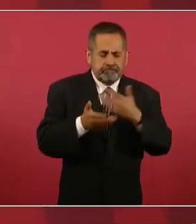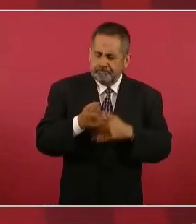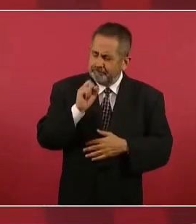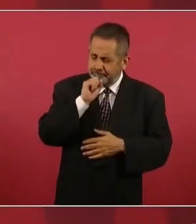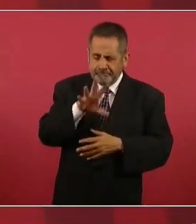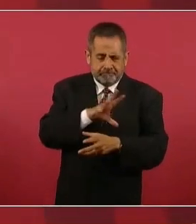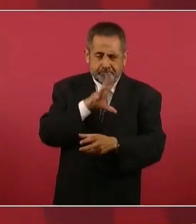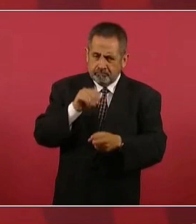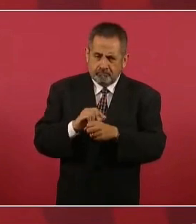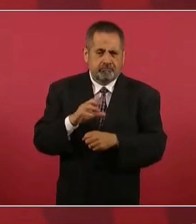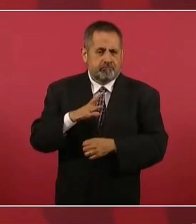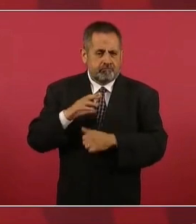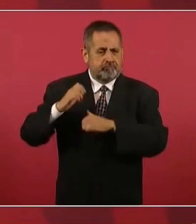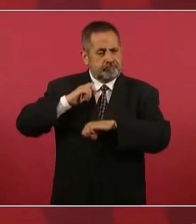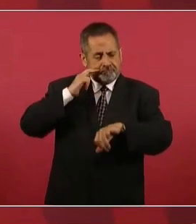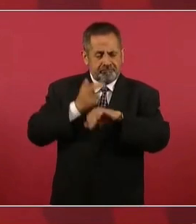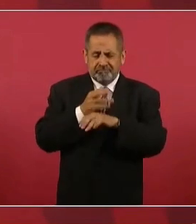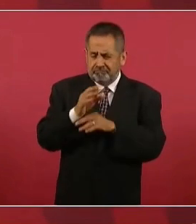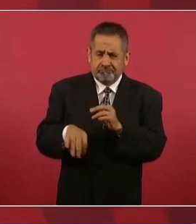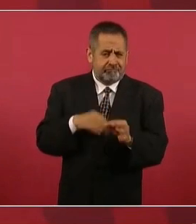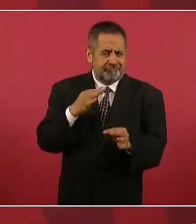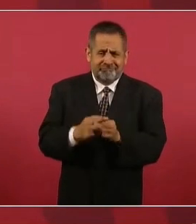otros asuntos de la Secretaría,